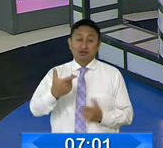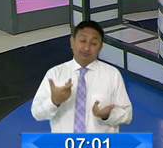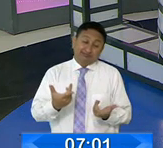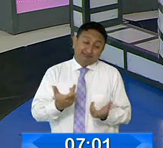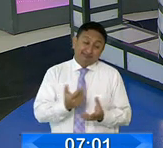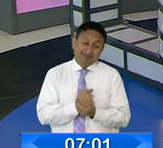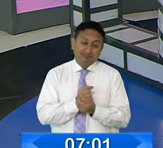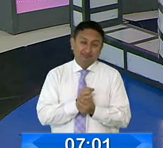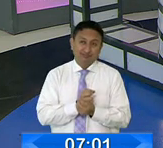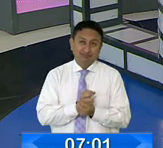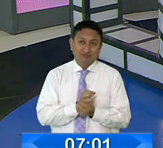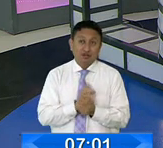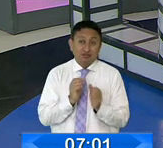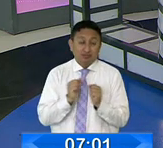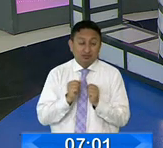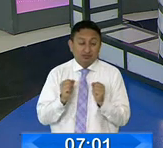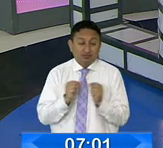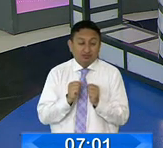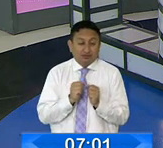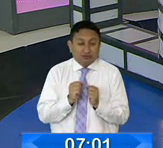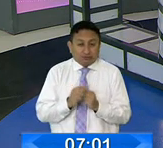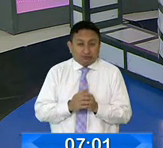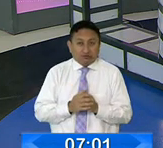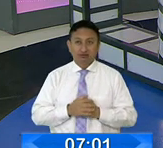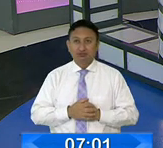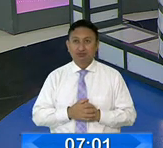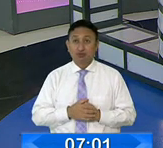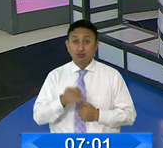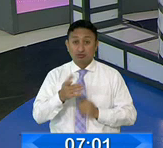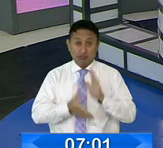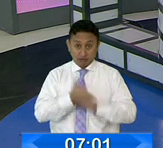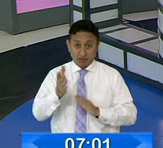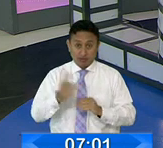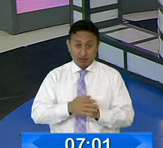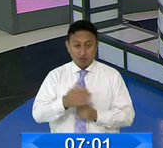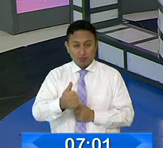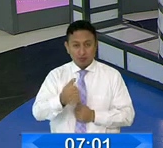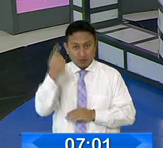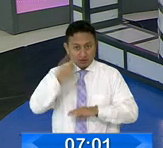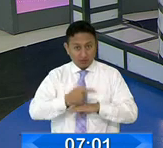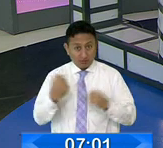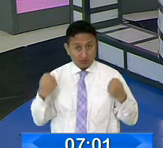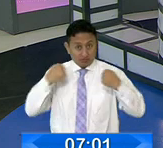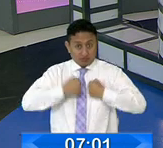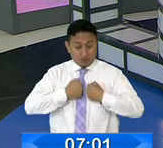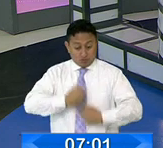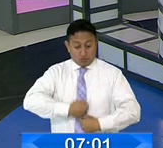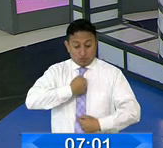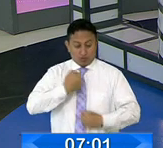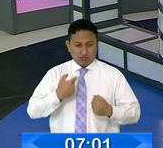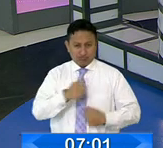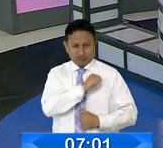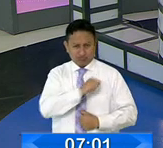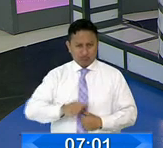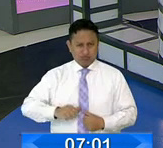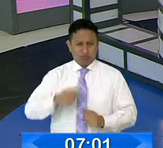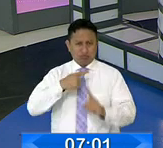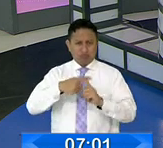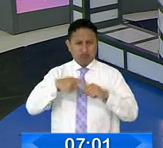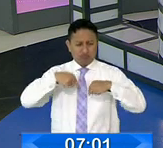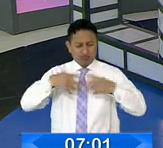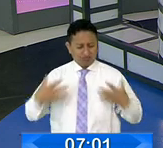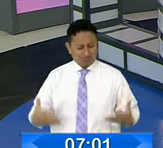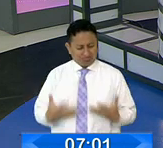Ah, claro, está frío. Frío. El que esté por salir, buen día. Abríguese bien, póngale actitud, échele todas